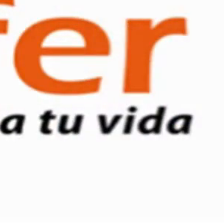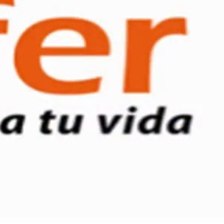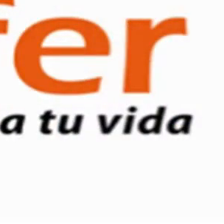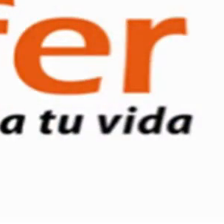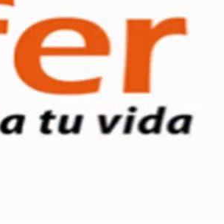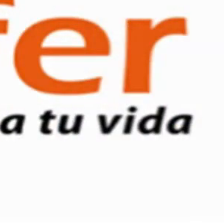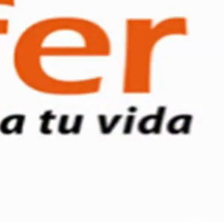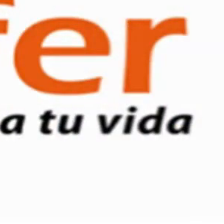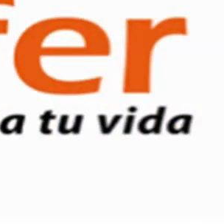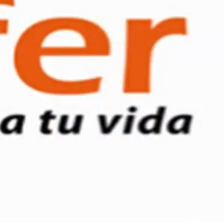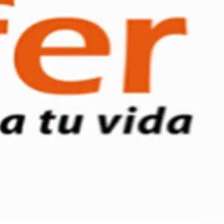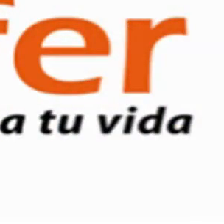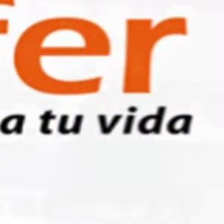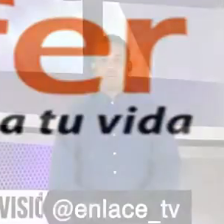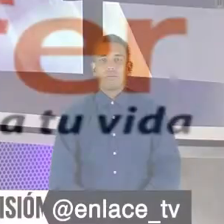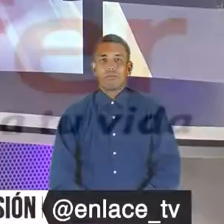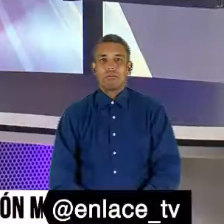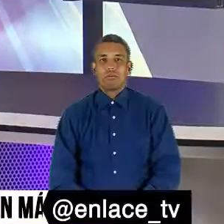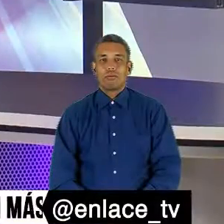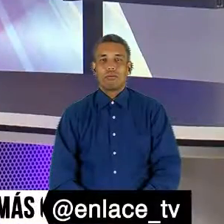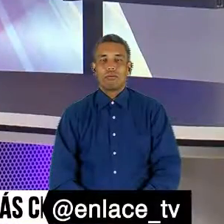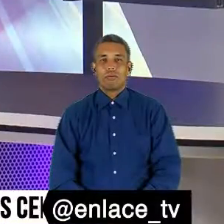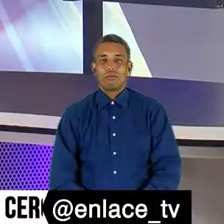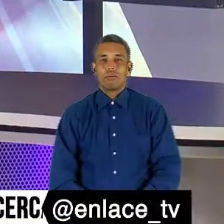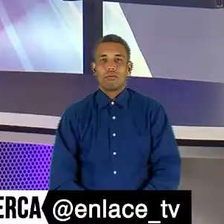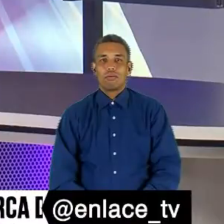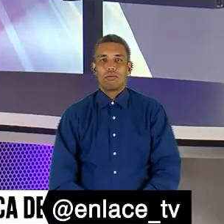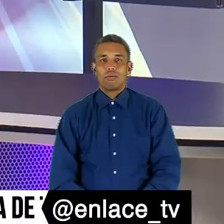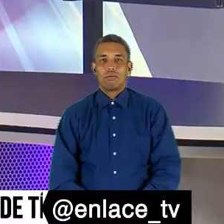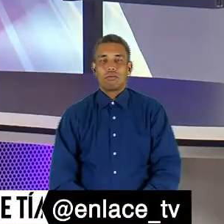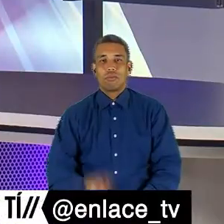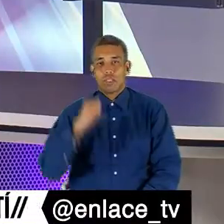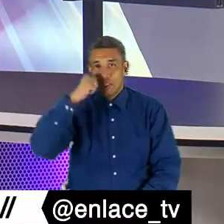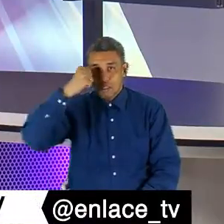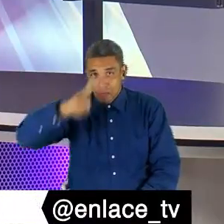Electrofer, ilumina tu vida. Nuestra cita será